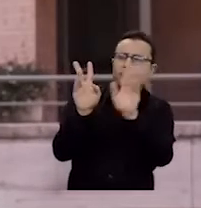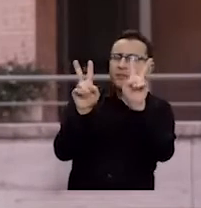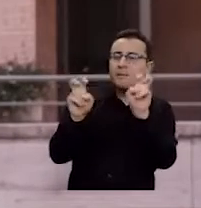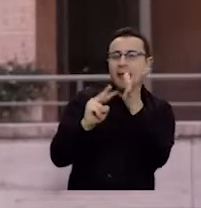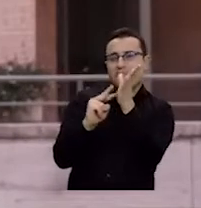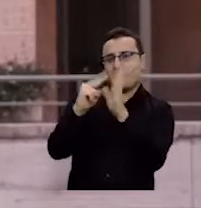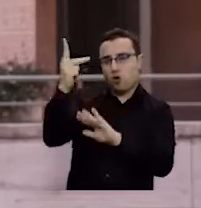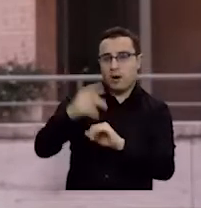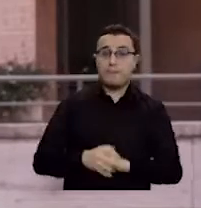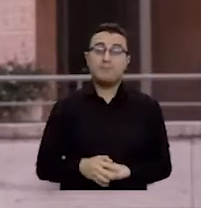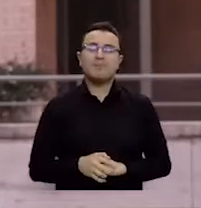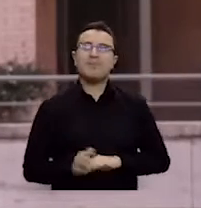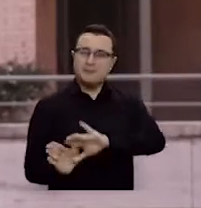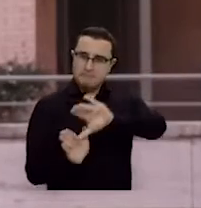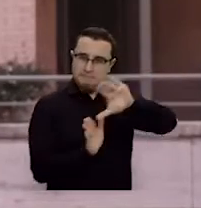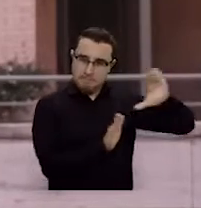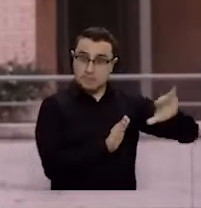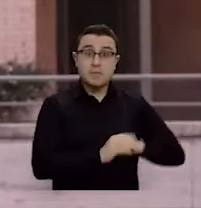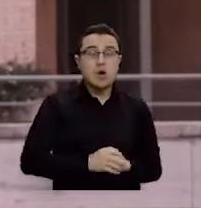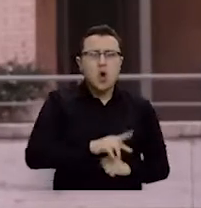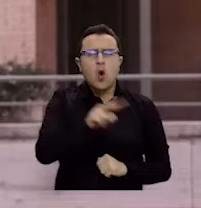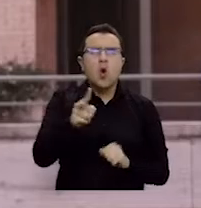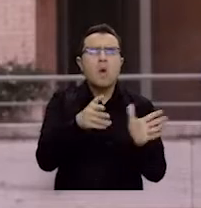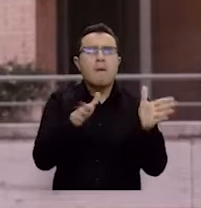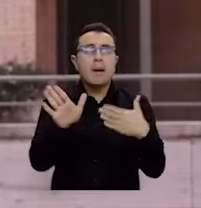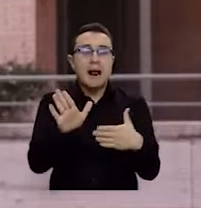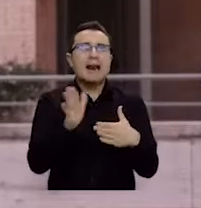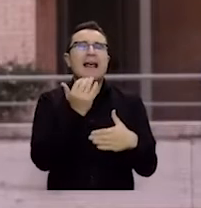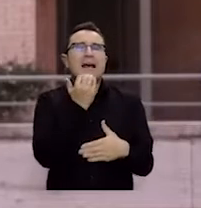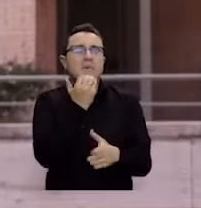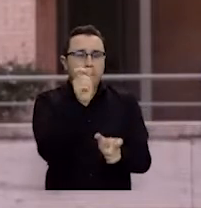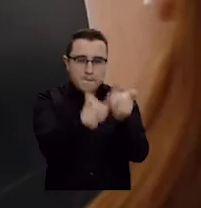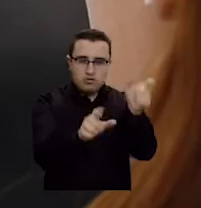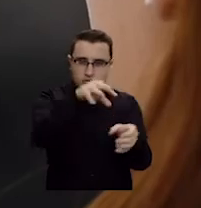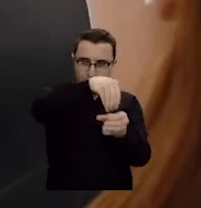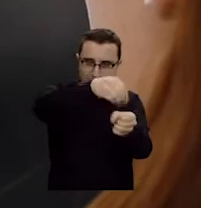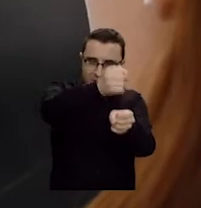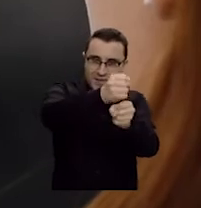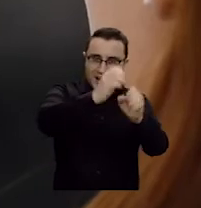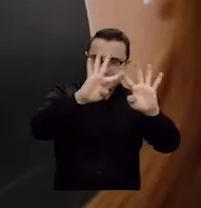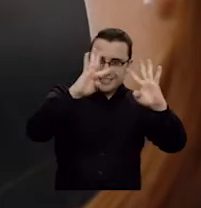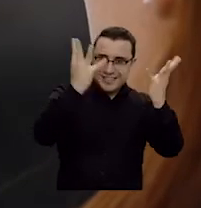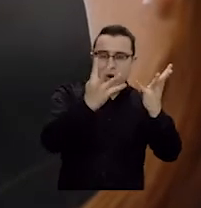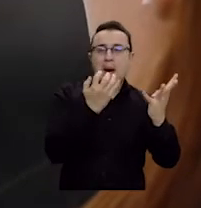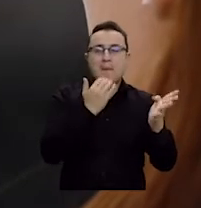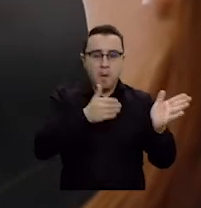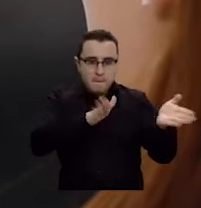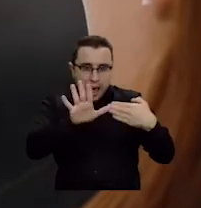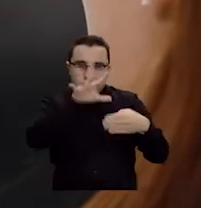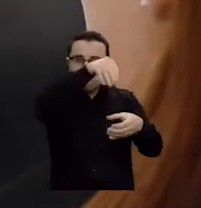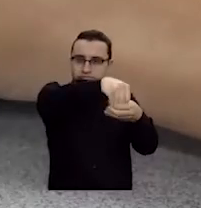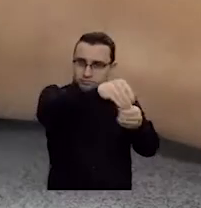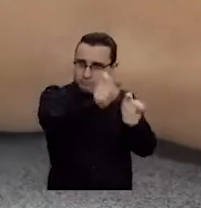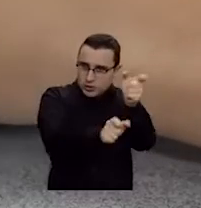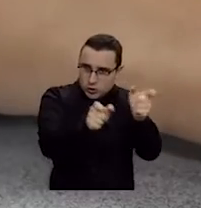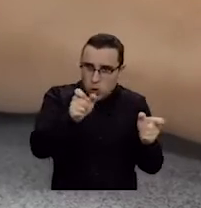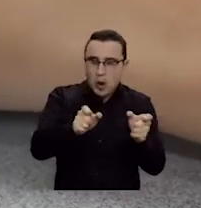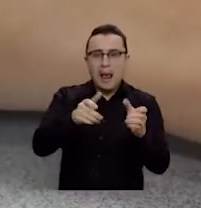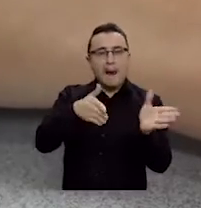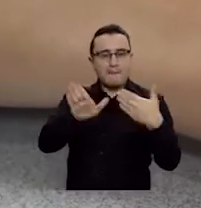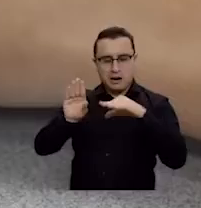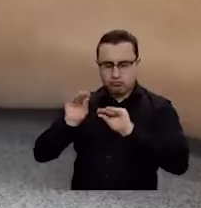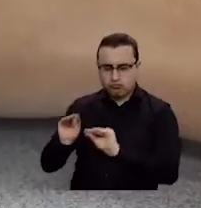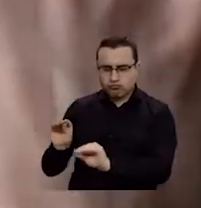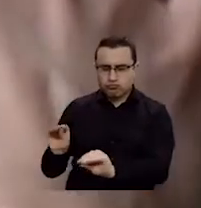avanza la entidad en los temas también de tecnología. Hay otros planes asociados al recurso humano, como el Plan de Talento